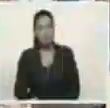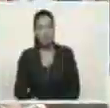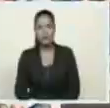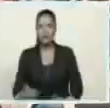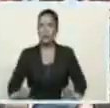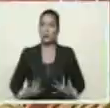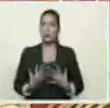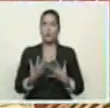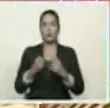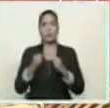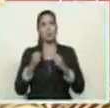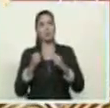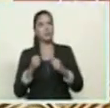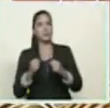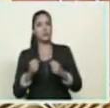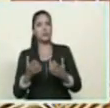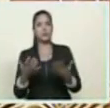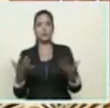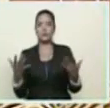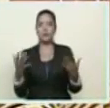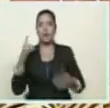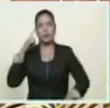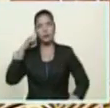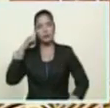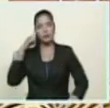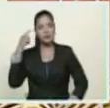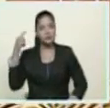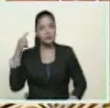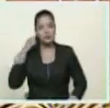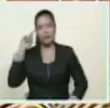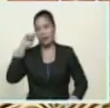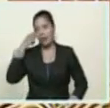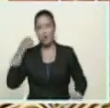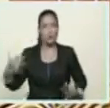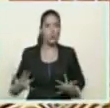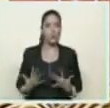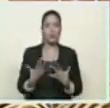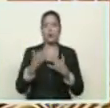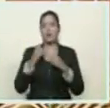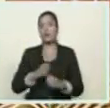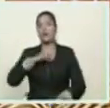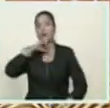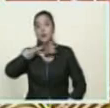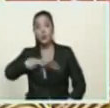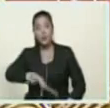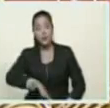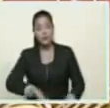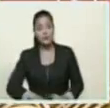de llenarse recuerdos y de energía de la historia